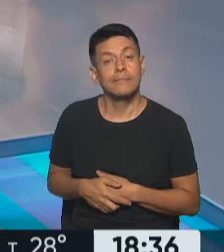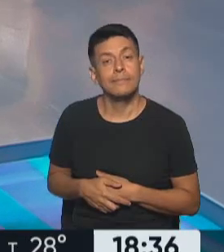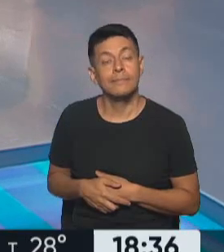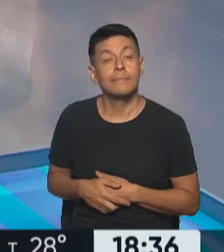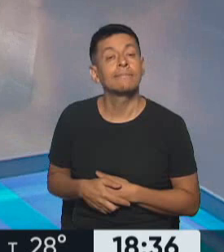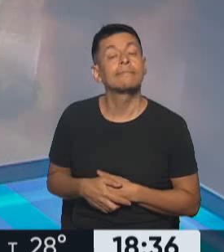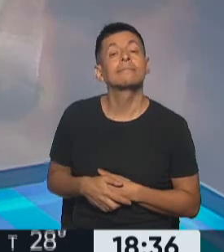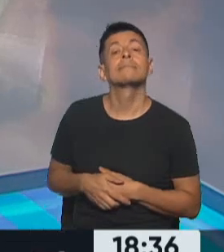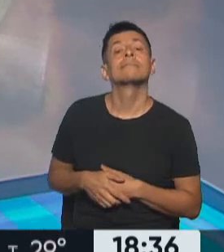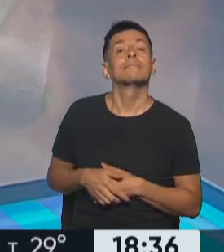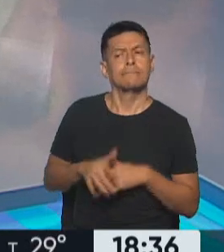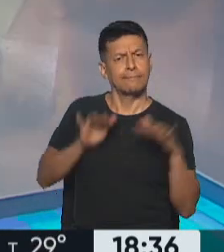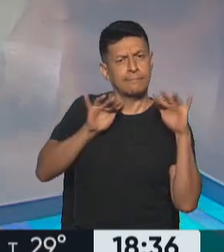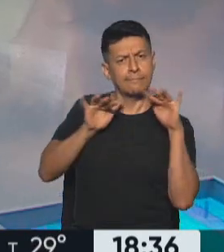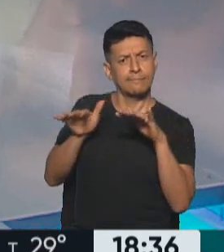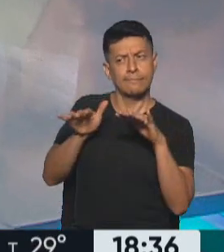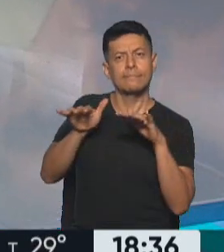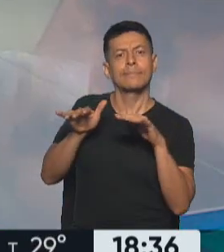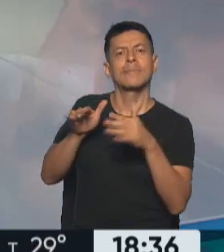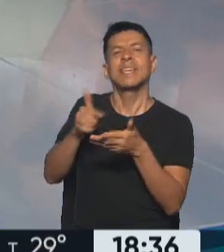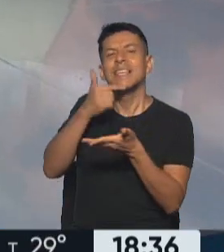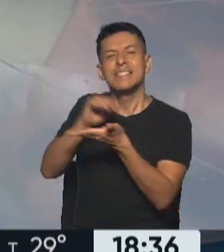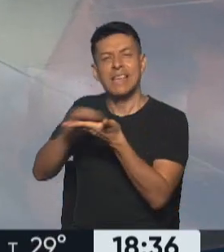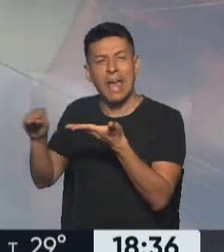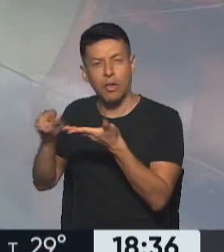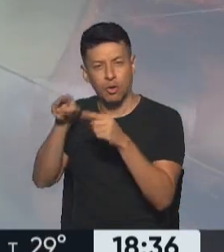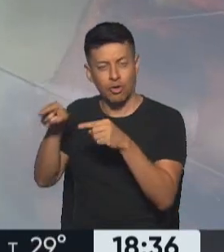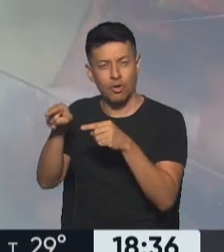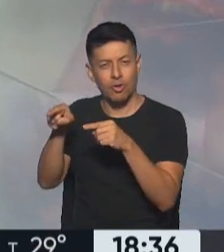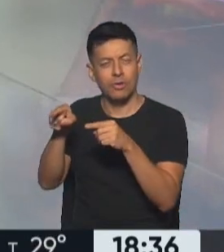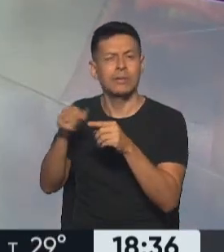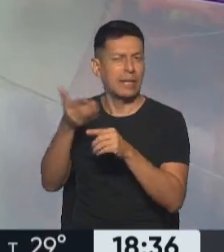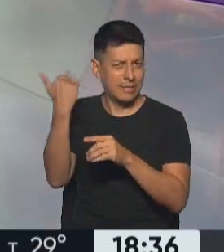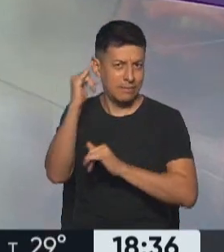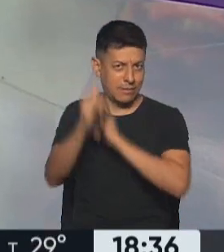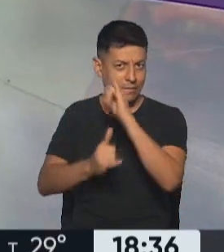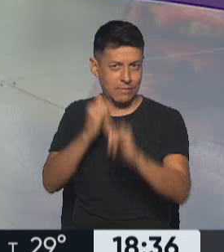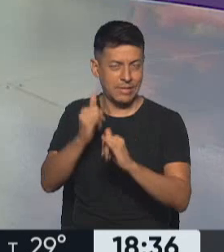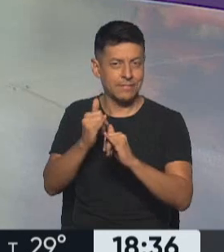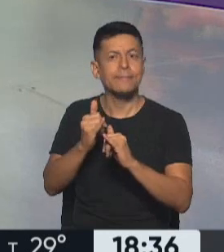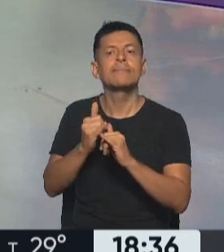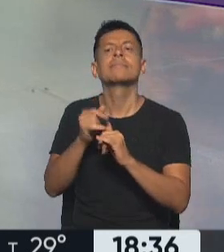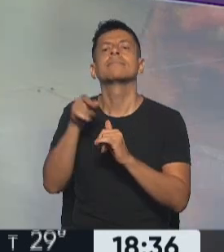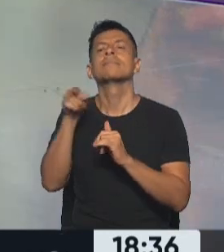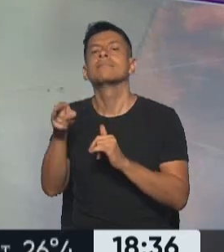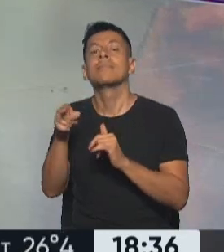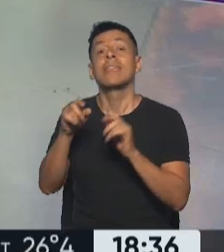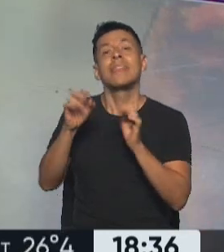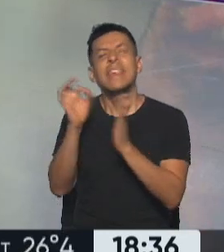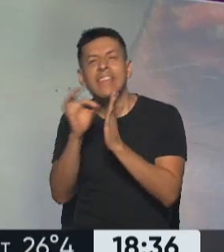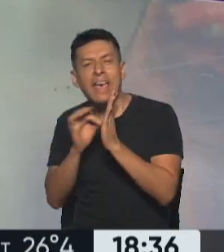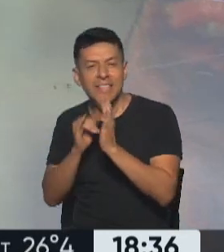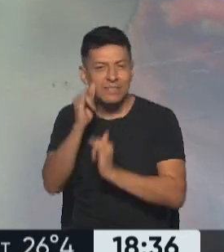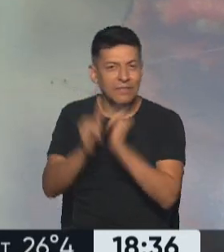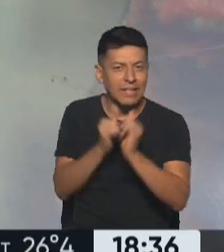Las miradas están puestas ahora en la Cámara Alta, como lo adelantábamos. Gastón Zulach en la venta previa nos comentaba algunos detalles. Ahora entramos